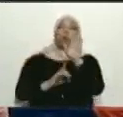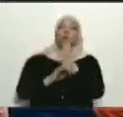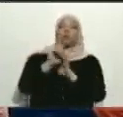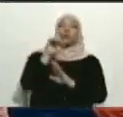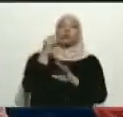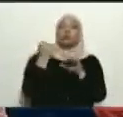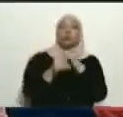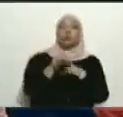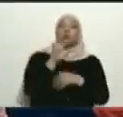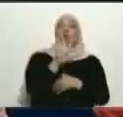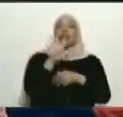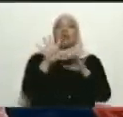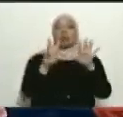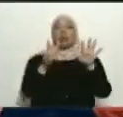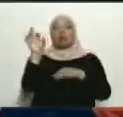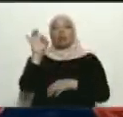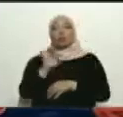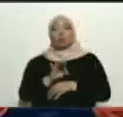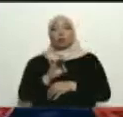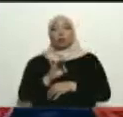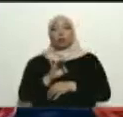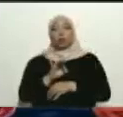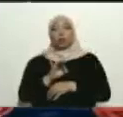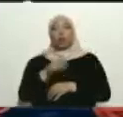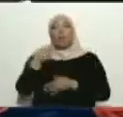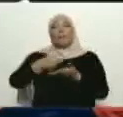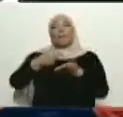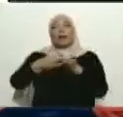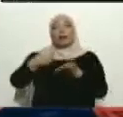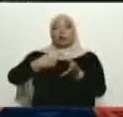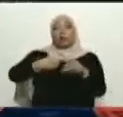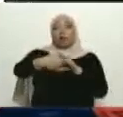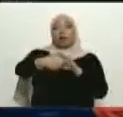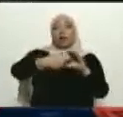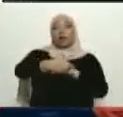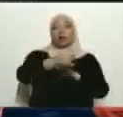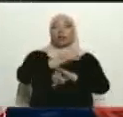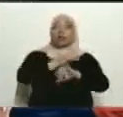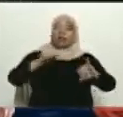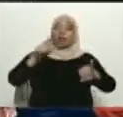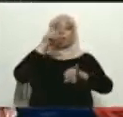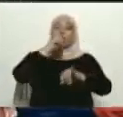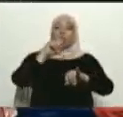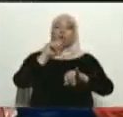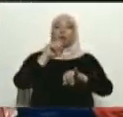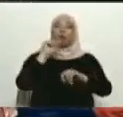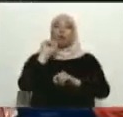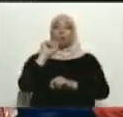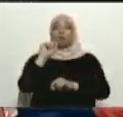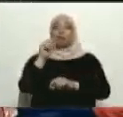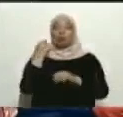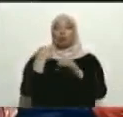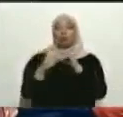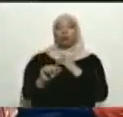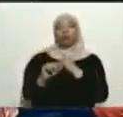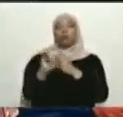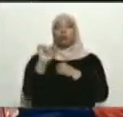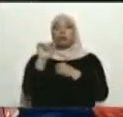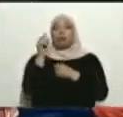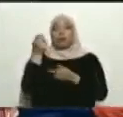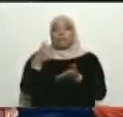un cuarenta y dos por ciento en el año 2022 al cierre tuvimos a través de los puntos de venta del